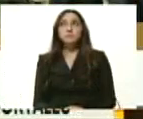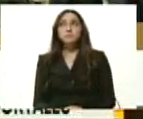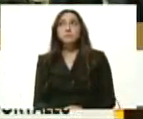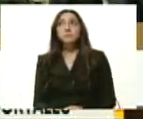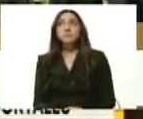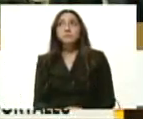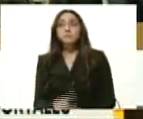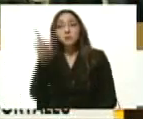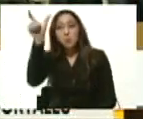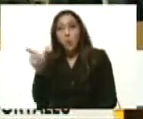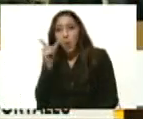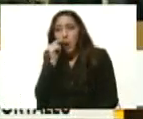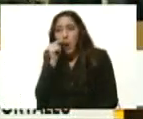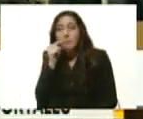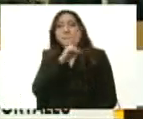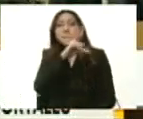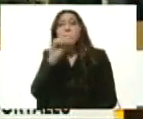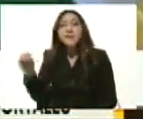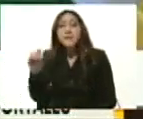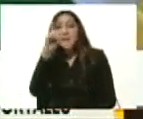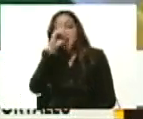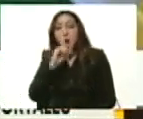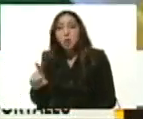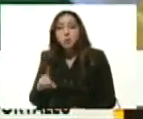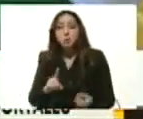Limbert Guzmán Vázquez, 20 años.